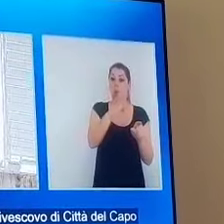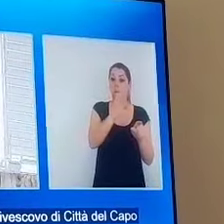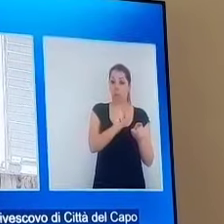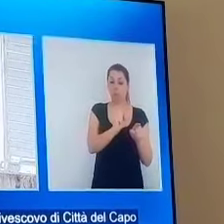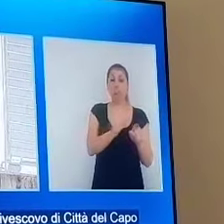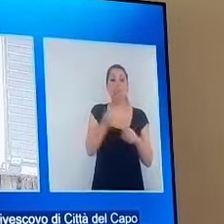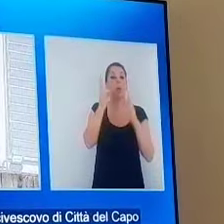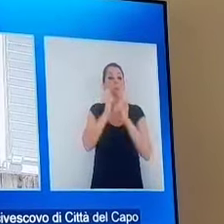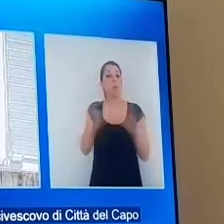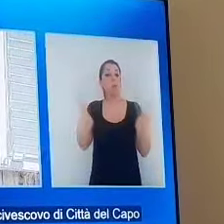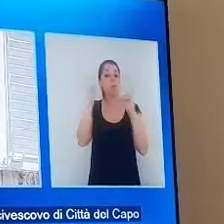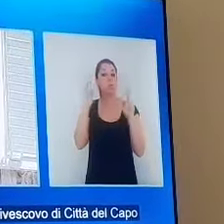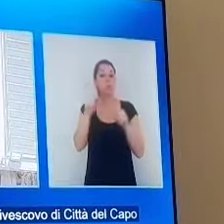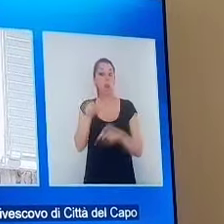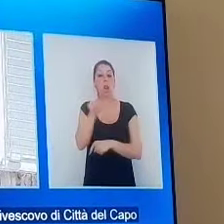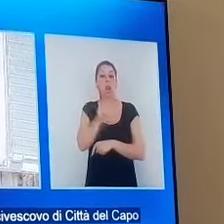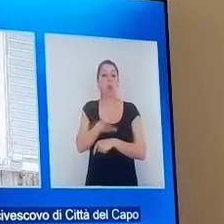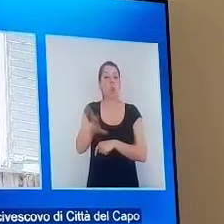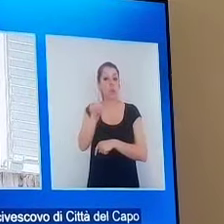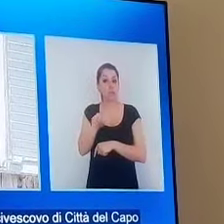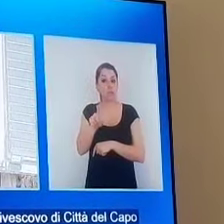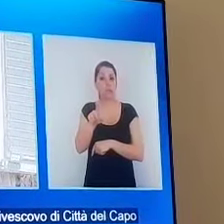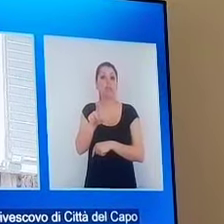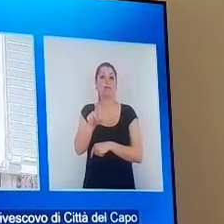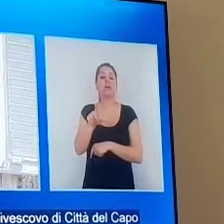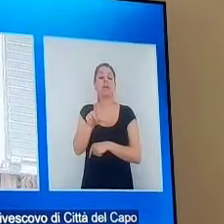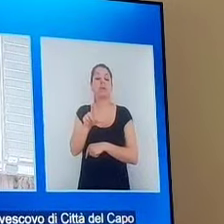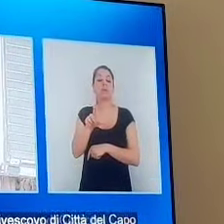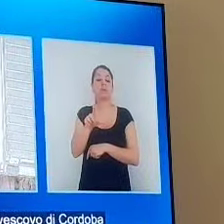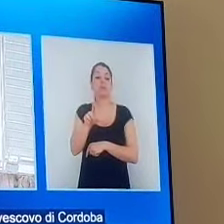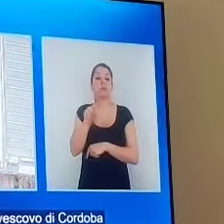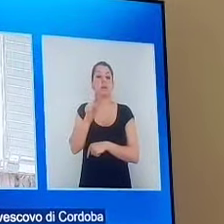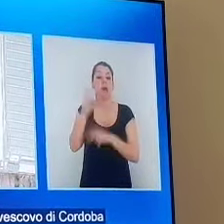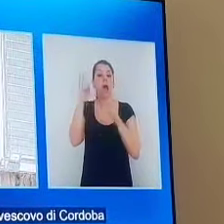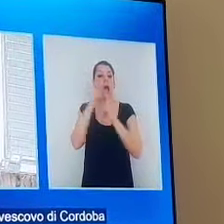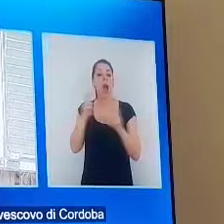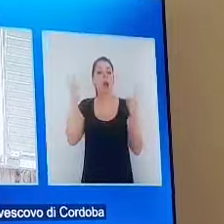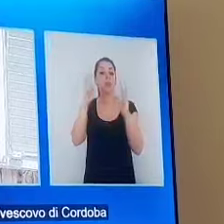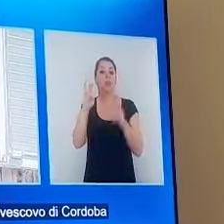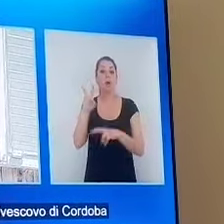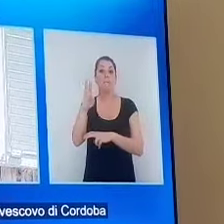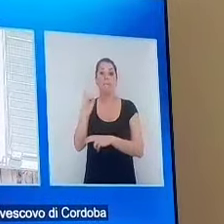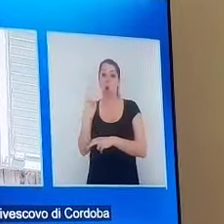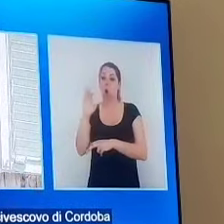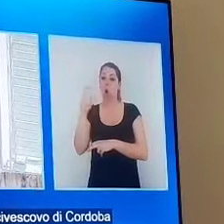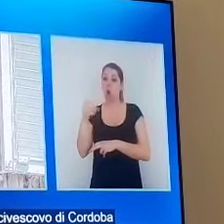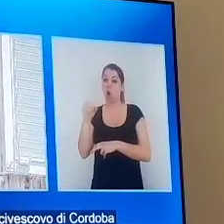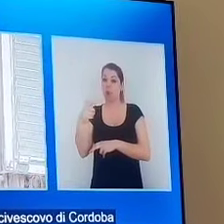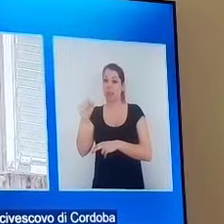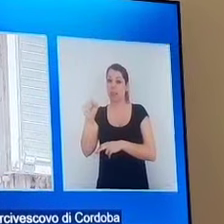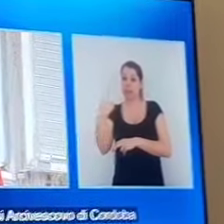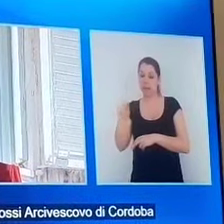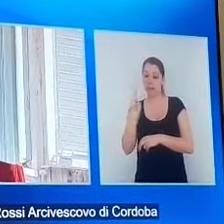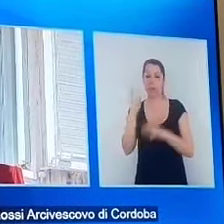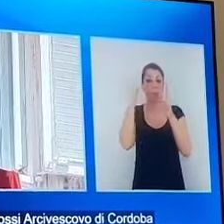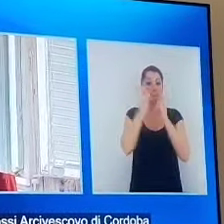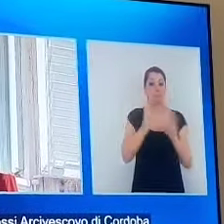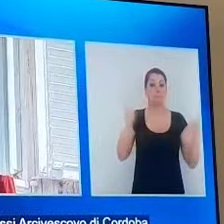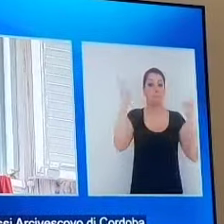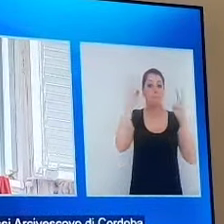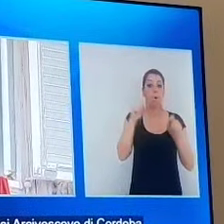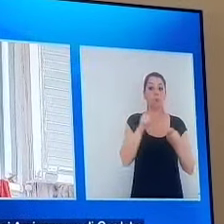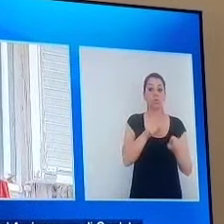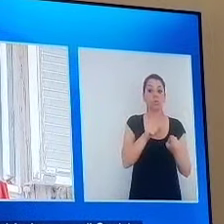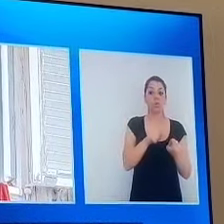Monseñor Luis Rueda Aparicio, Archivéscovo de Bogotá, Monseñor Gregor